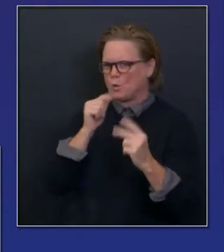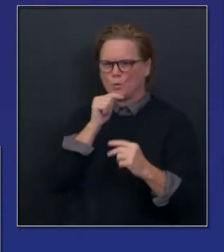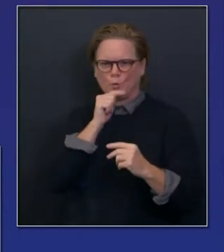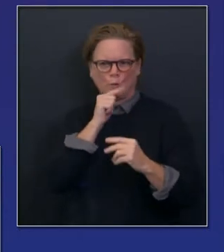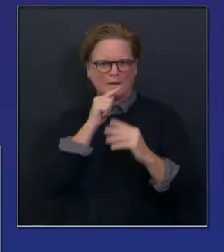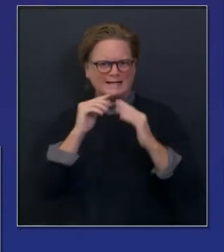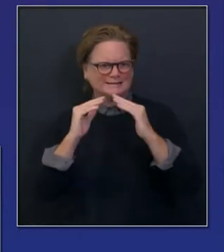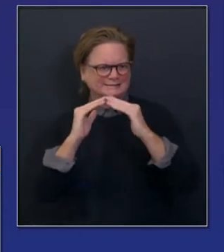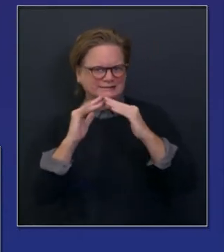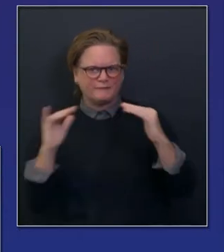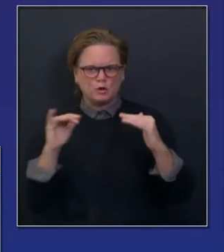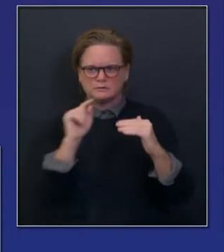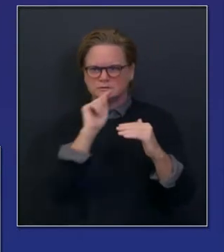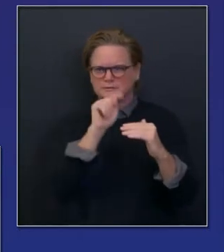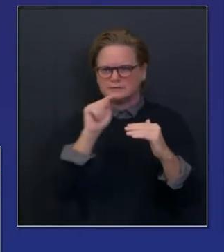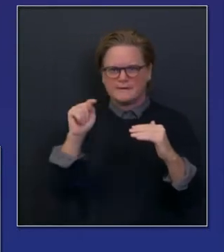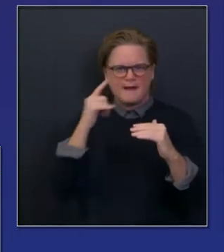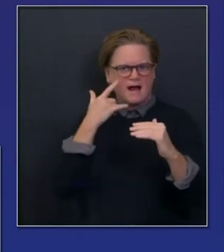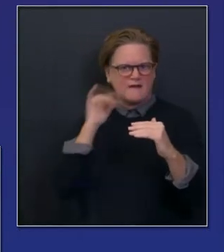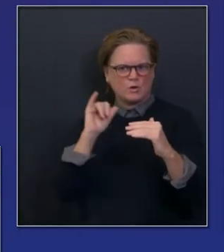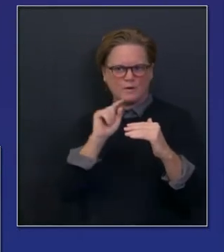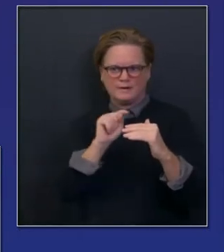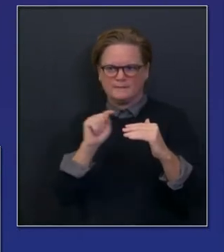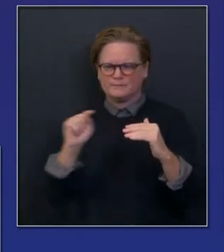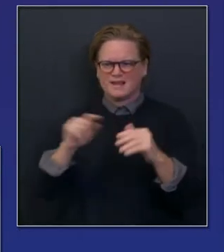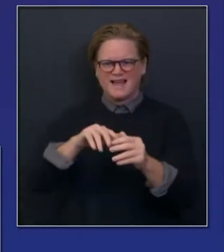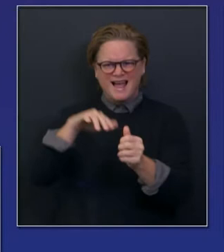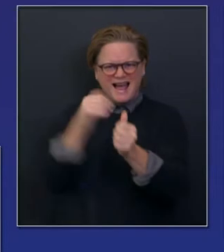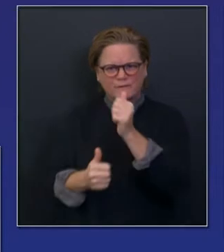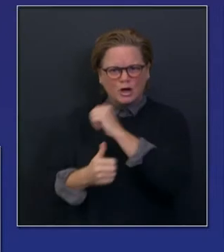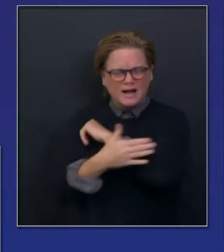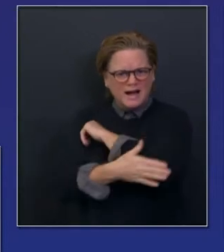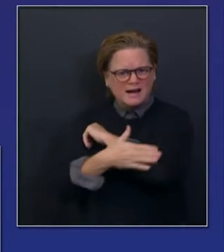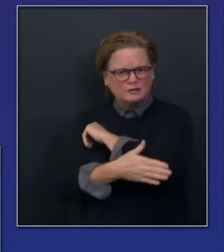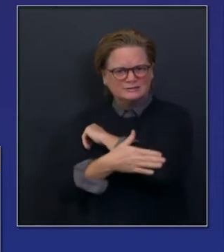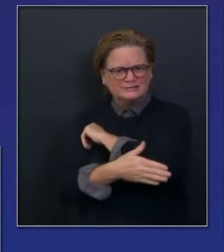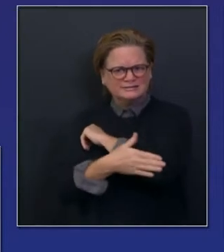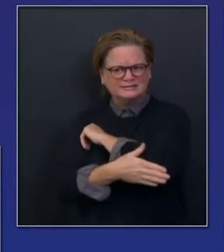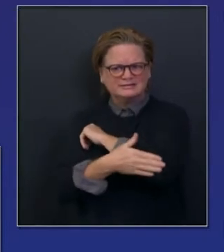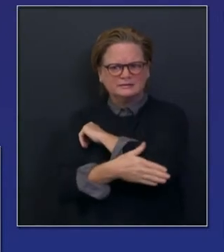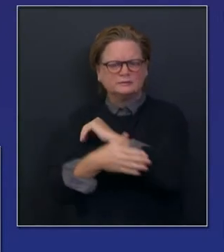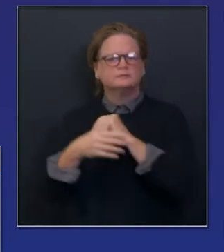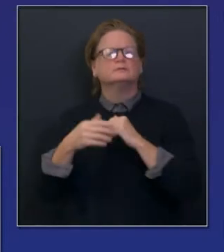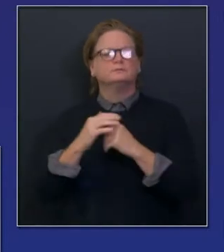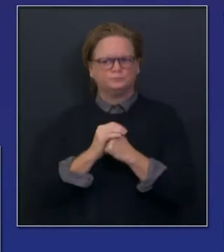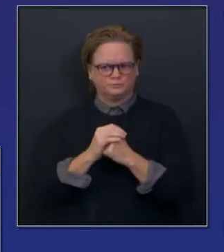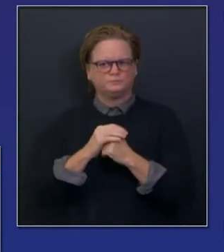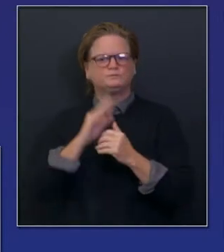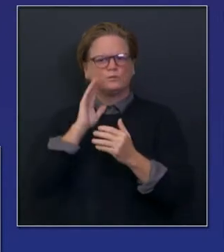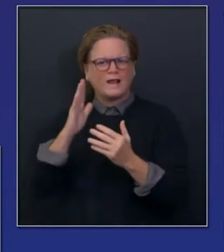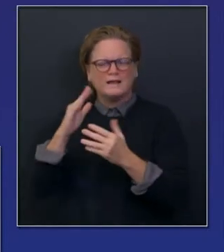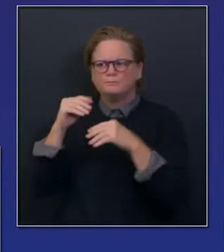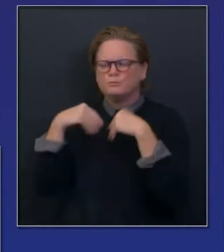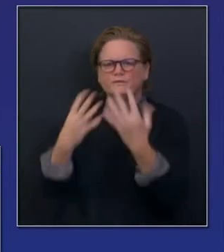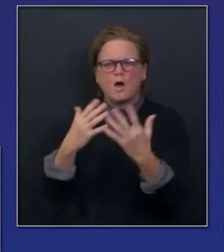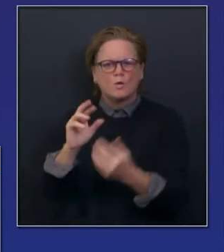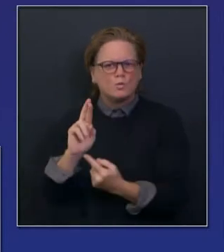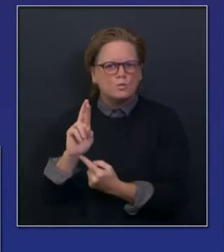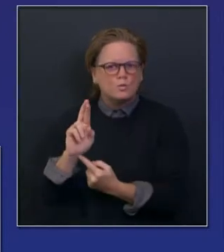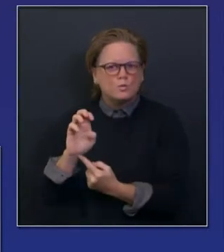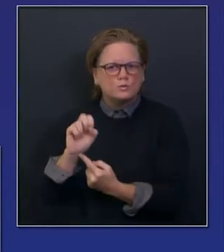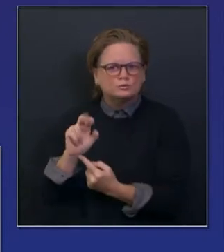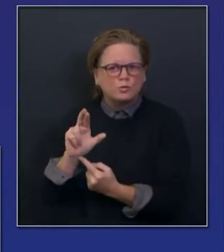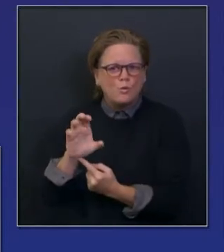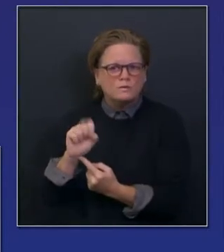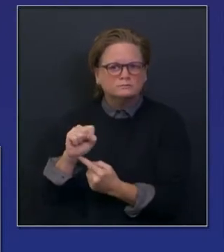visibles para el público en todas las comunidades diversas. Por eso en cada uno de los condados proporcionamos recursos y bienes